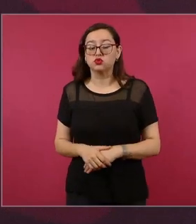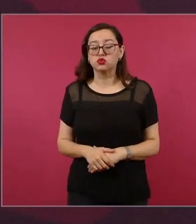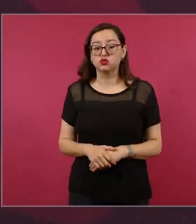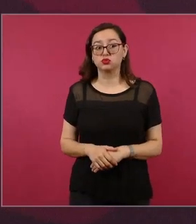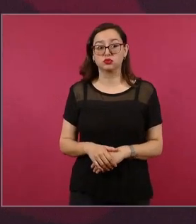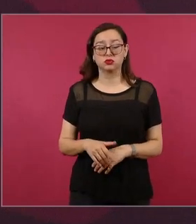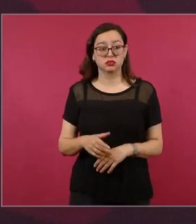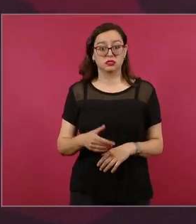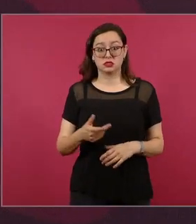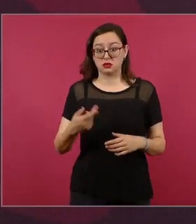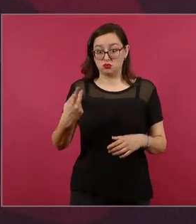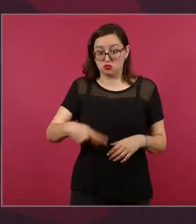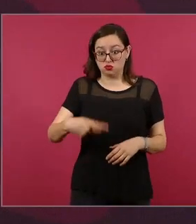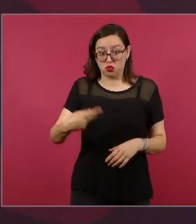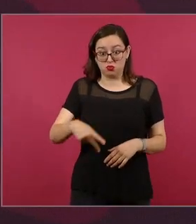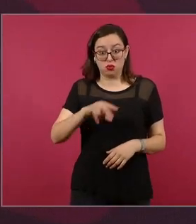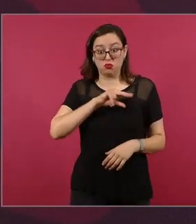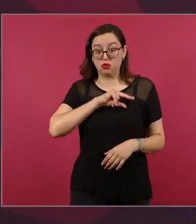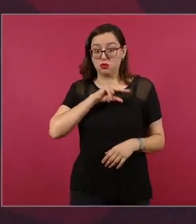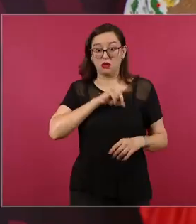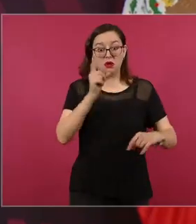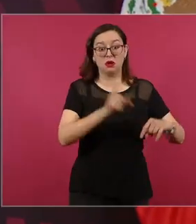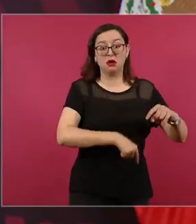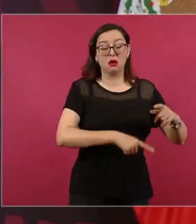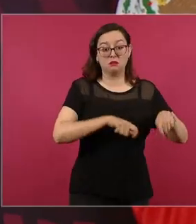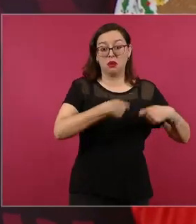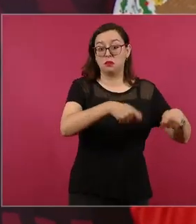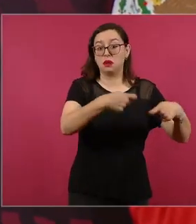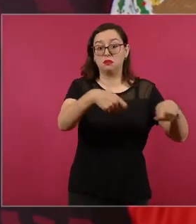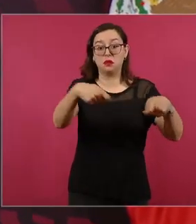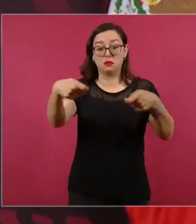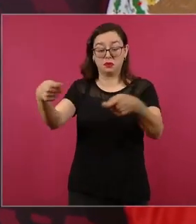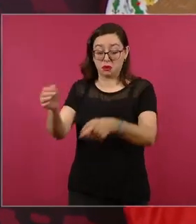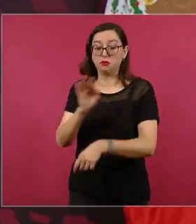hasta los templos,